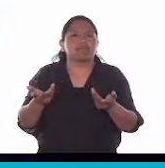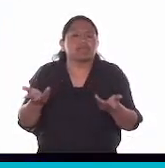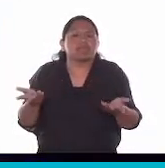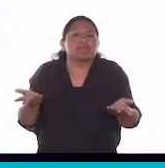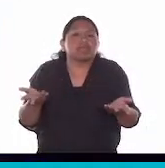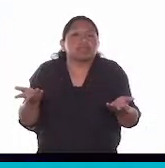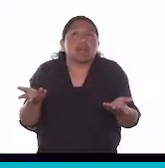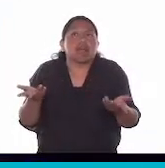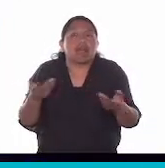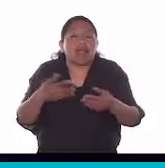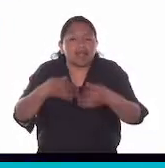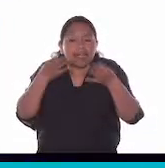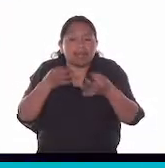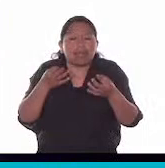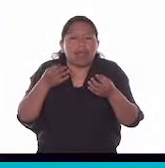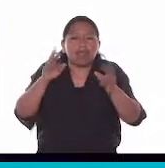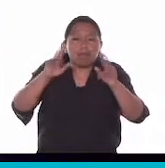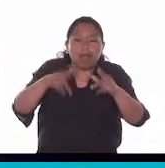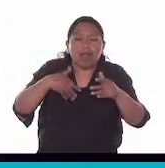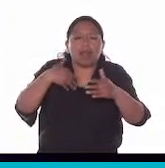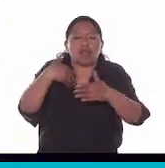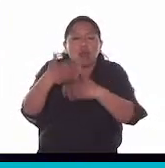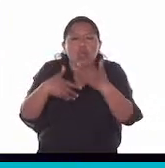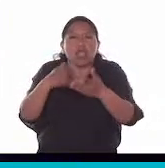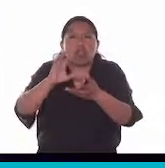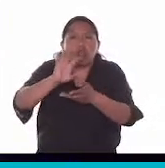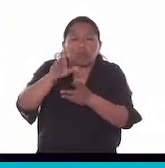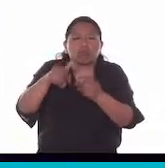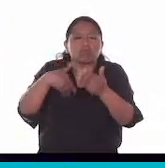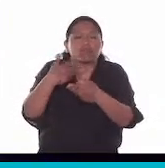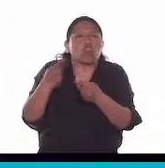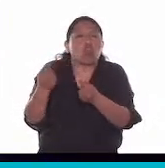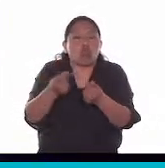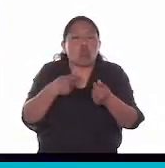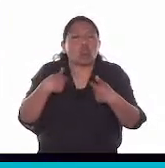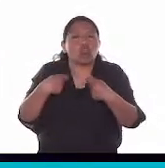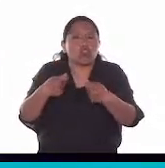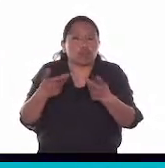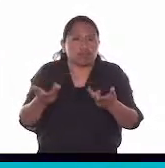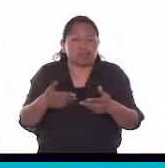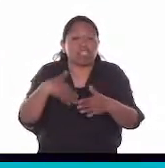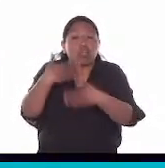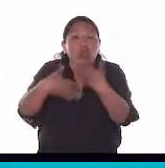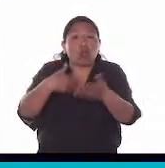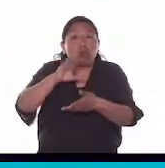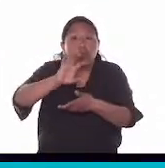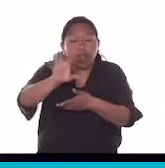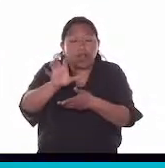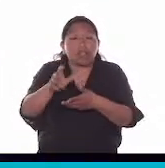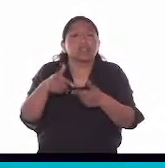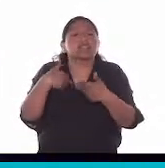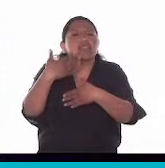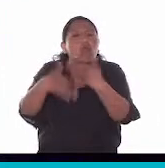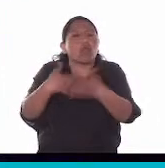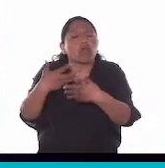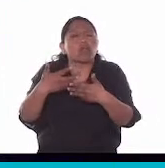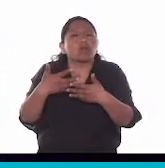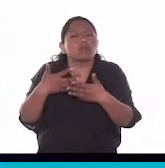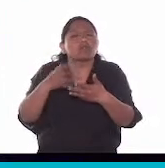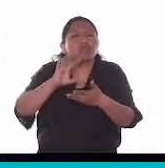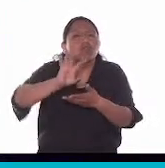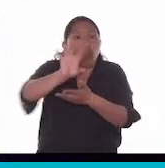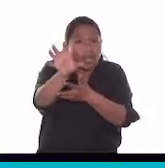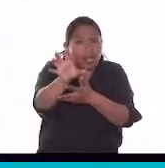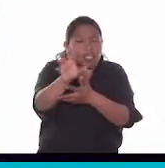a llevar adelante la logística que esto trae como costo y que los juegos bonaerenses sean juegos bonaerense y